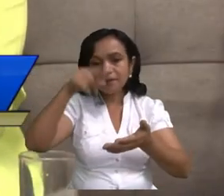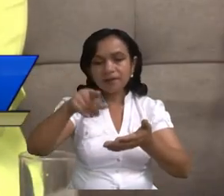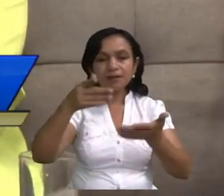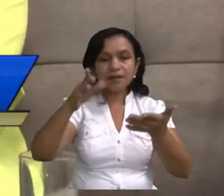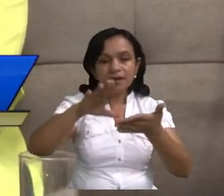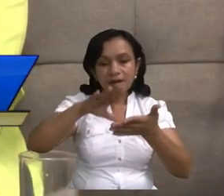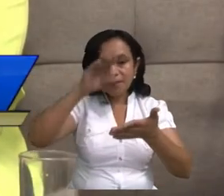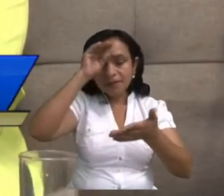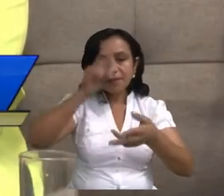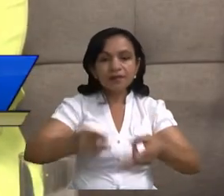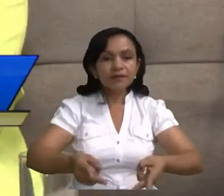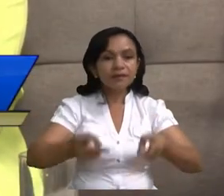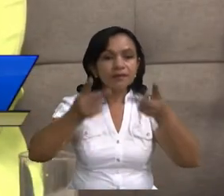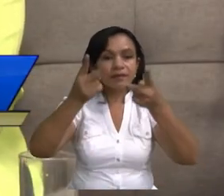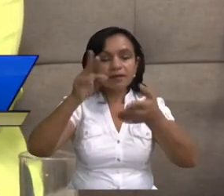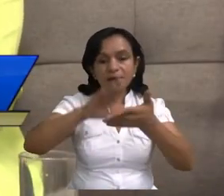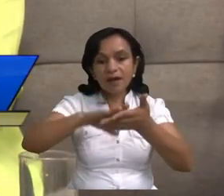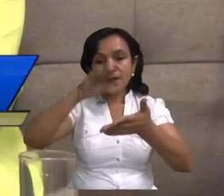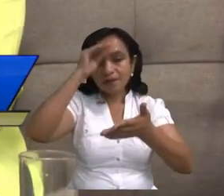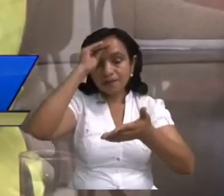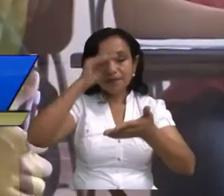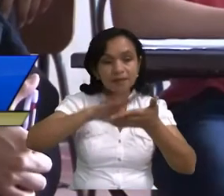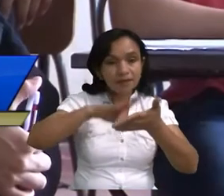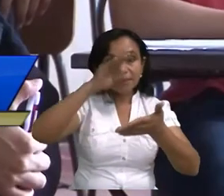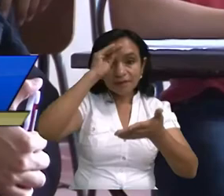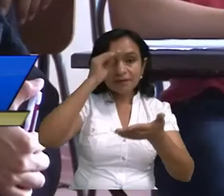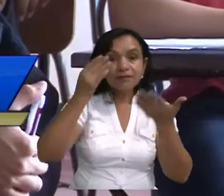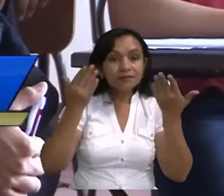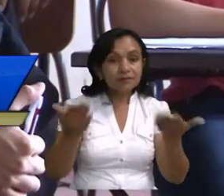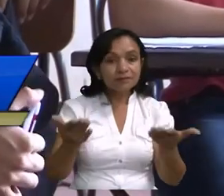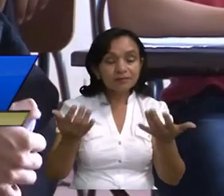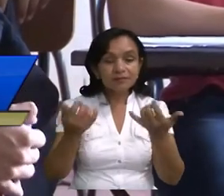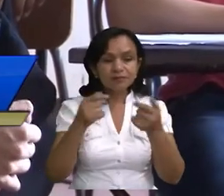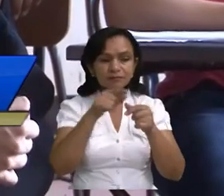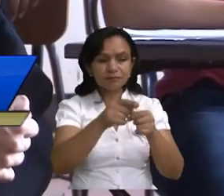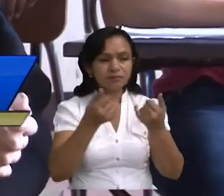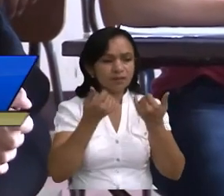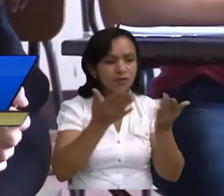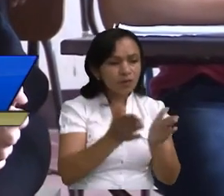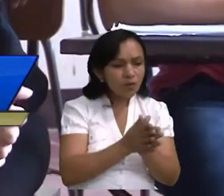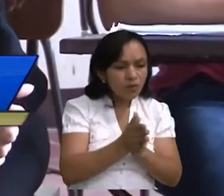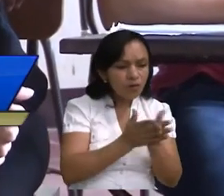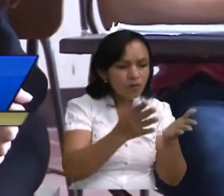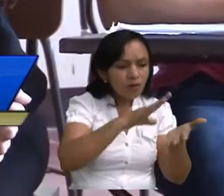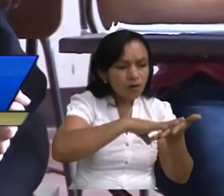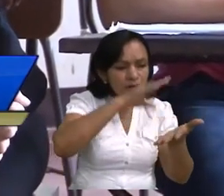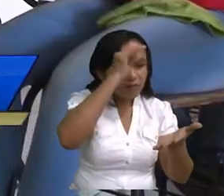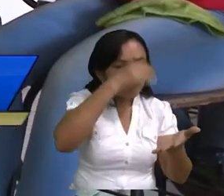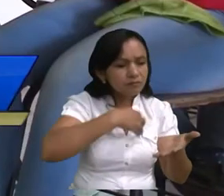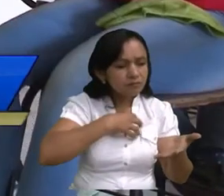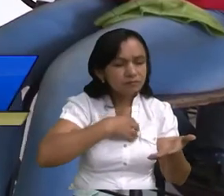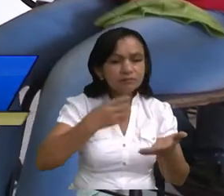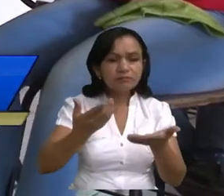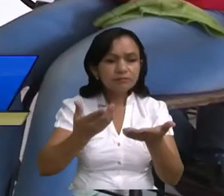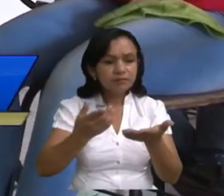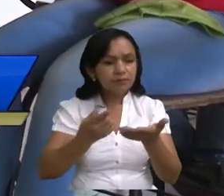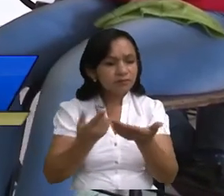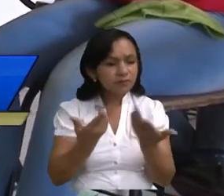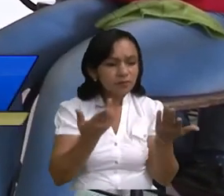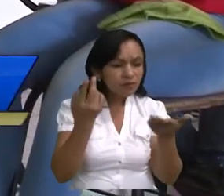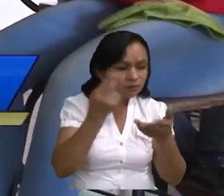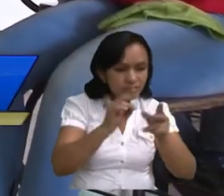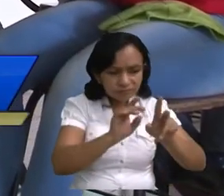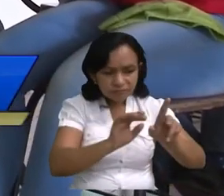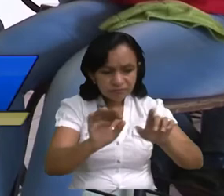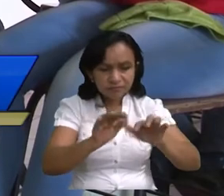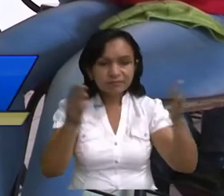aprenda para la vida, aprenda a aprender, porque la información está, entonces cómo también se utiliza la tecnología